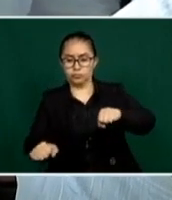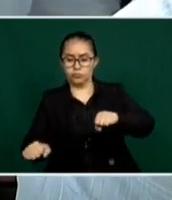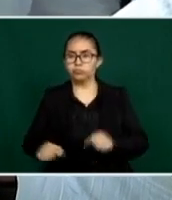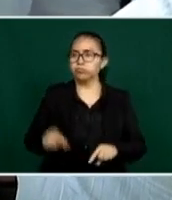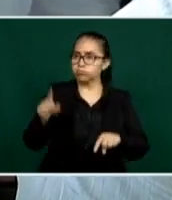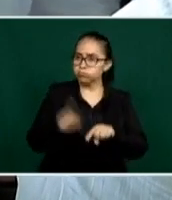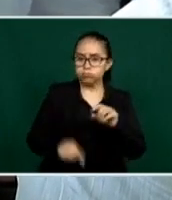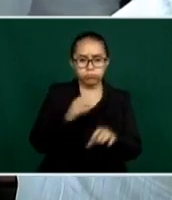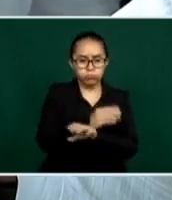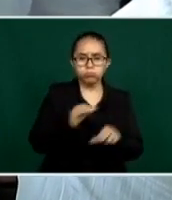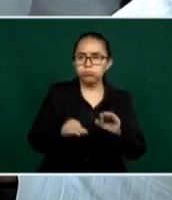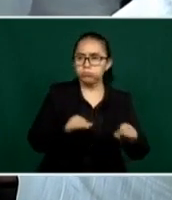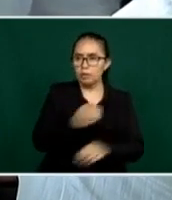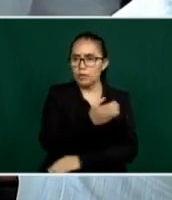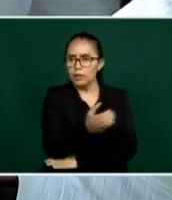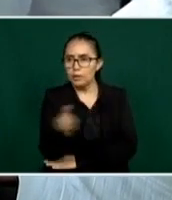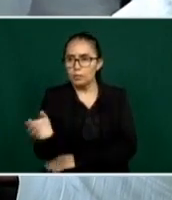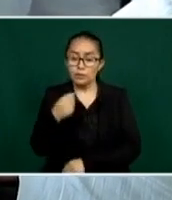¿Usted puede